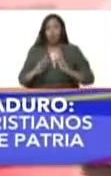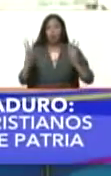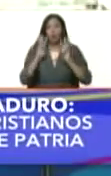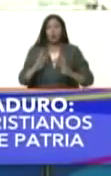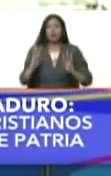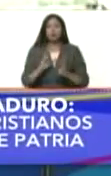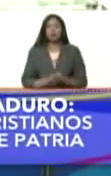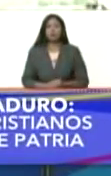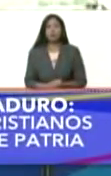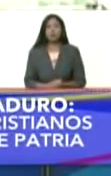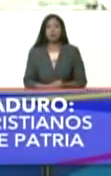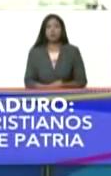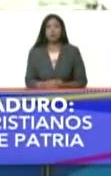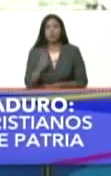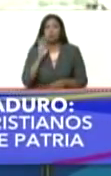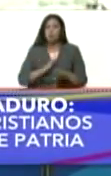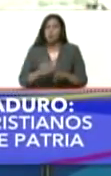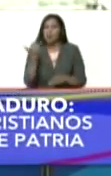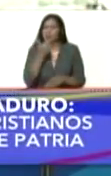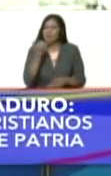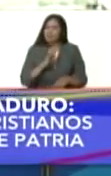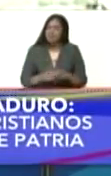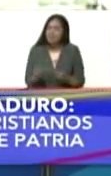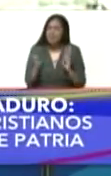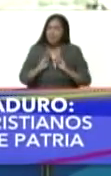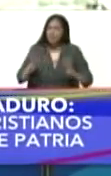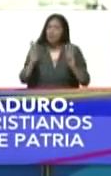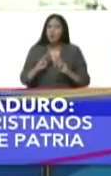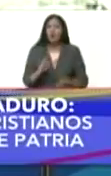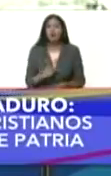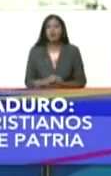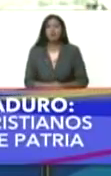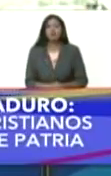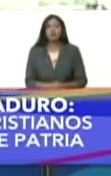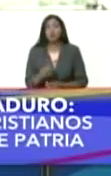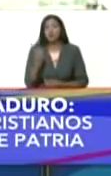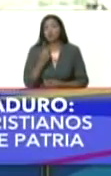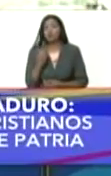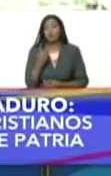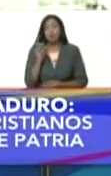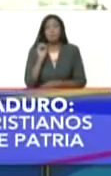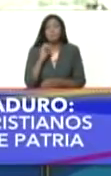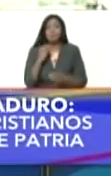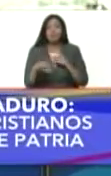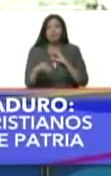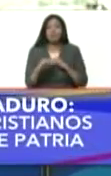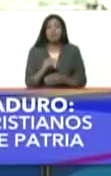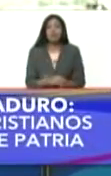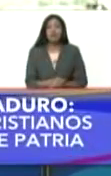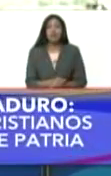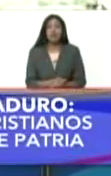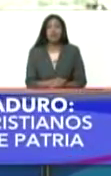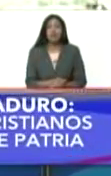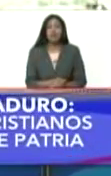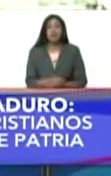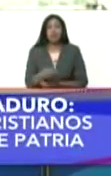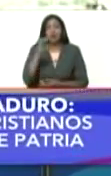Mi Huawei, porque ustedes se ríen. Mira, aquí tengo dos mensajes. Un mensaje del canciller Jorge